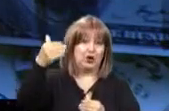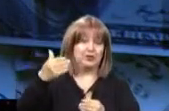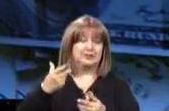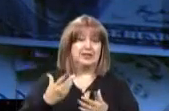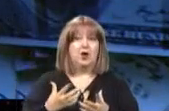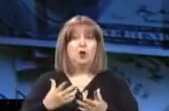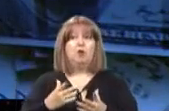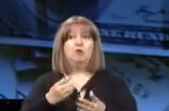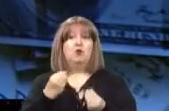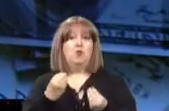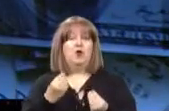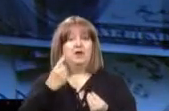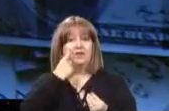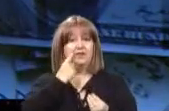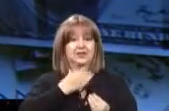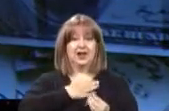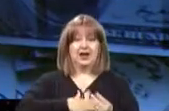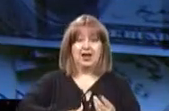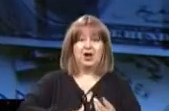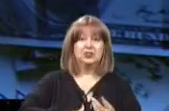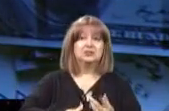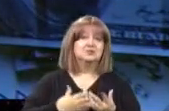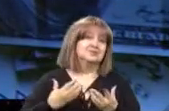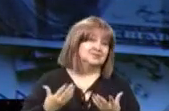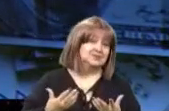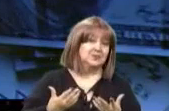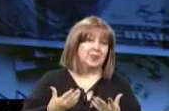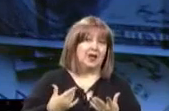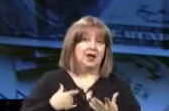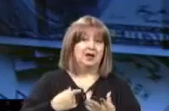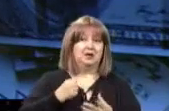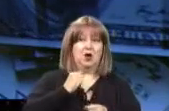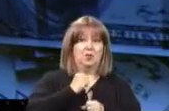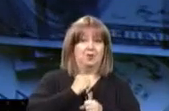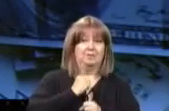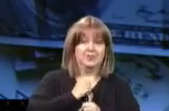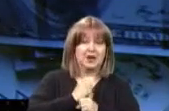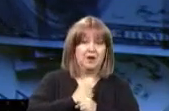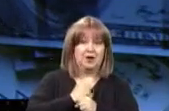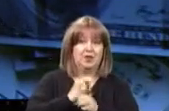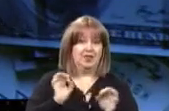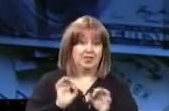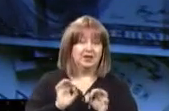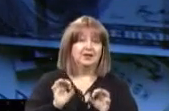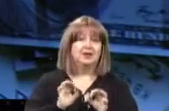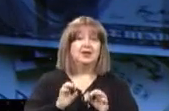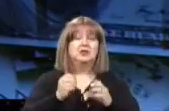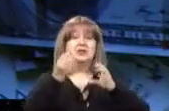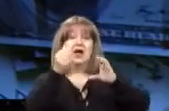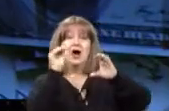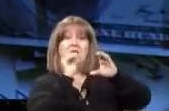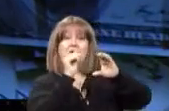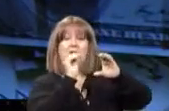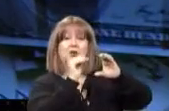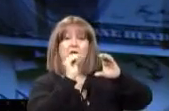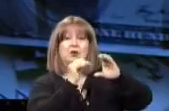poder vivir tranquilos sin necesidad de depender exclusivamente del trabajo? Entonces hay que pensar que ese ahorro no es plata que me sobra y que la voy a